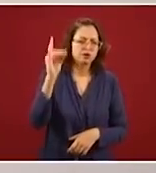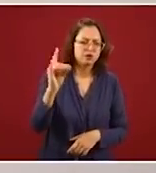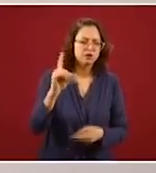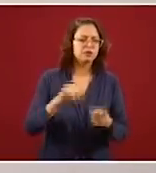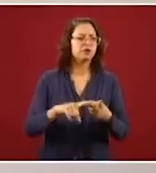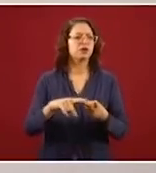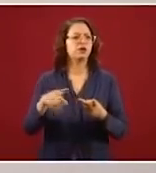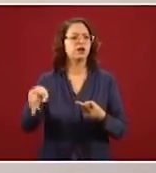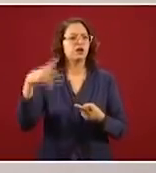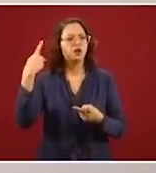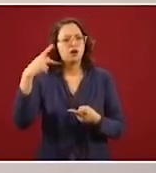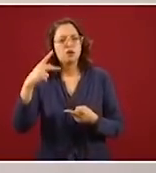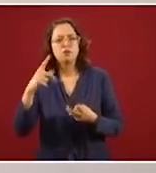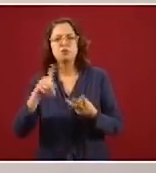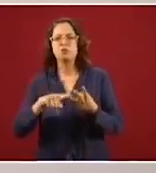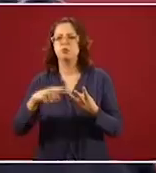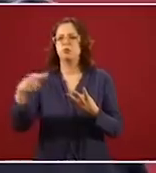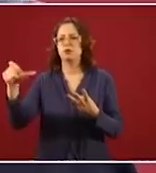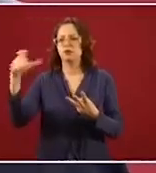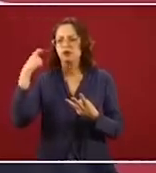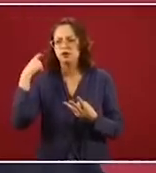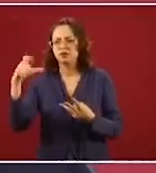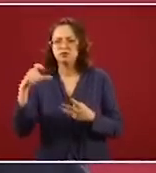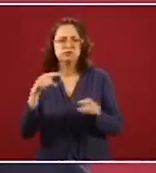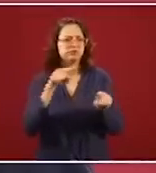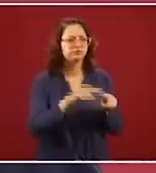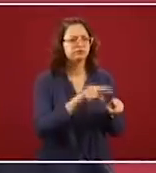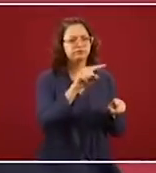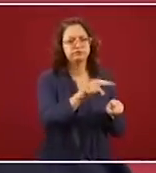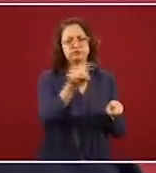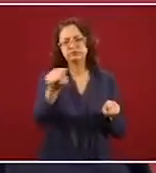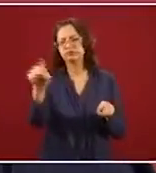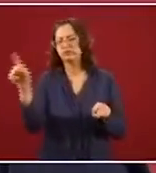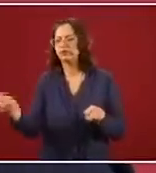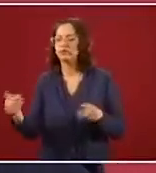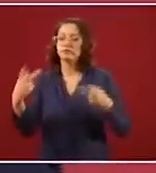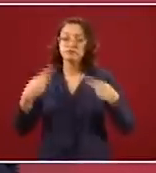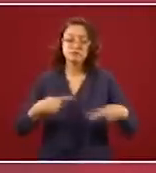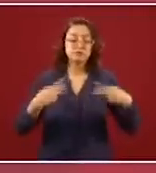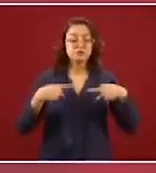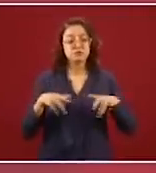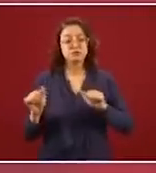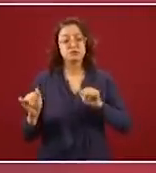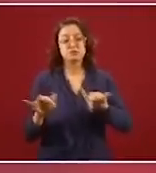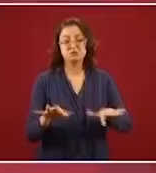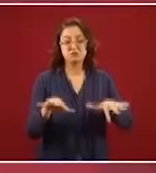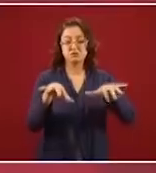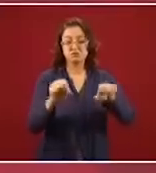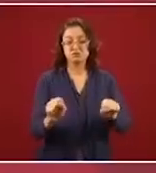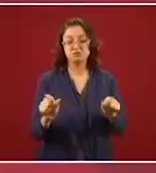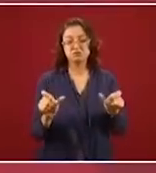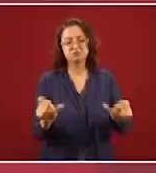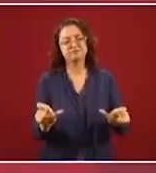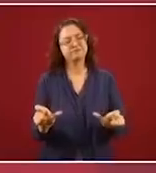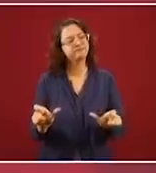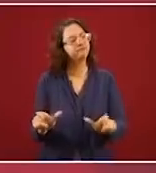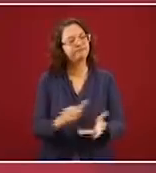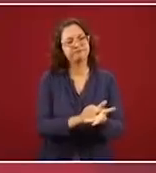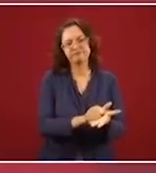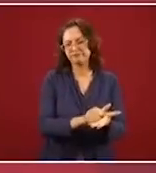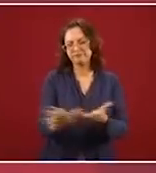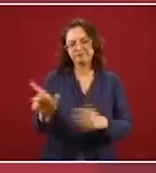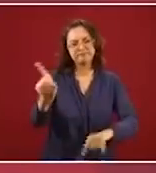en la carretera Querétaro, y vamos a Sonora, que desde hace algún tiempo, como